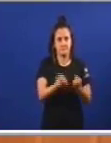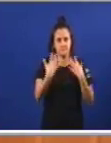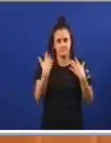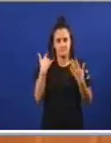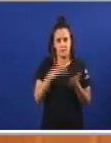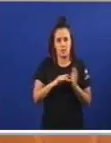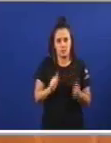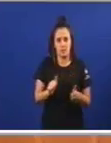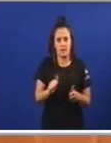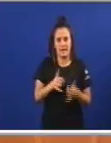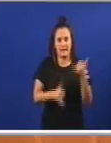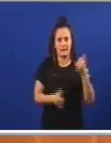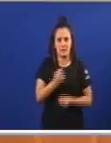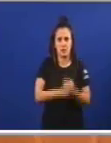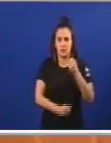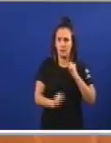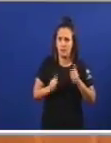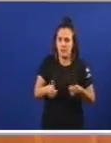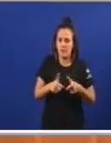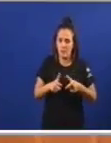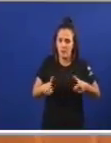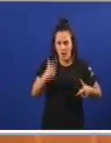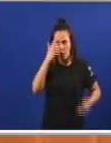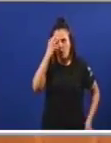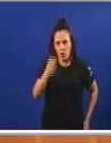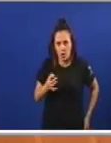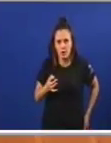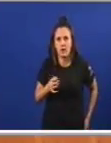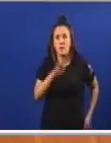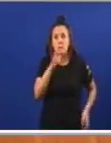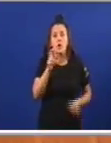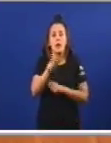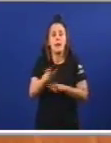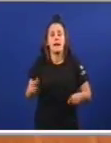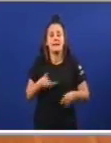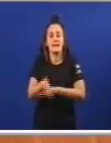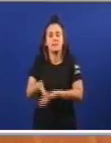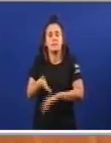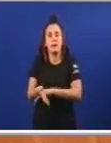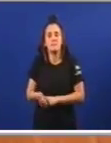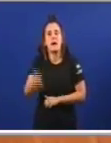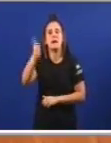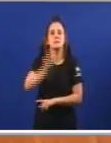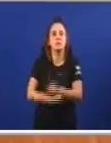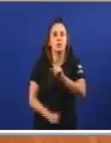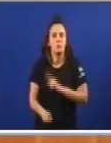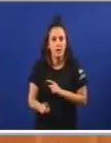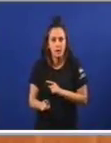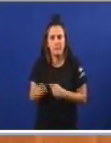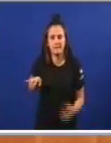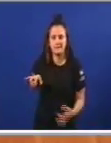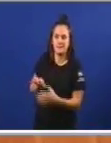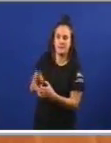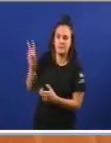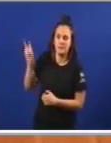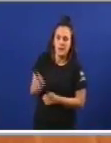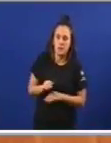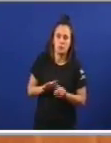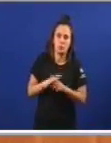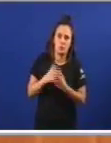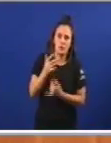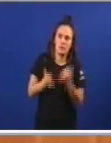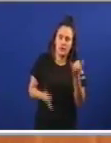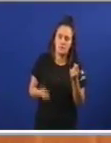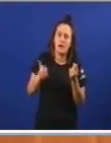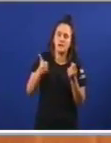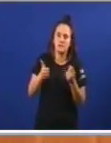crise económica, o cal é bastante lóxico. É dicir, a xente acude con moitos máis problemas derivados da súa situación e,